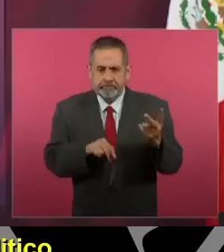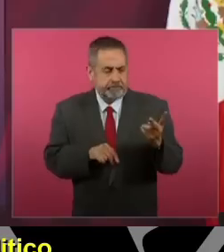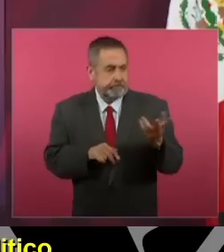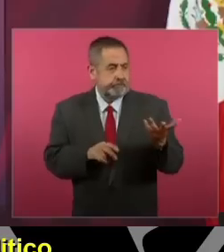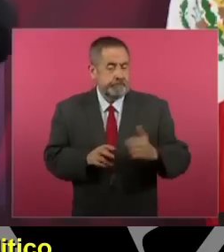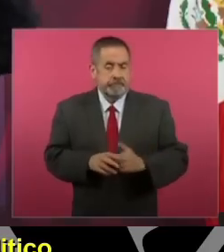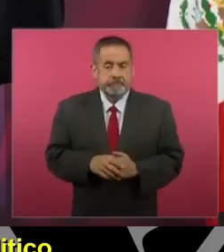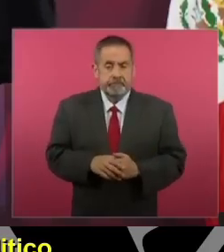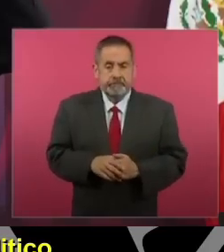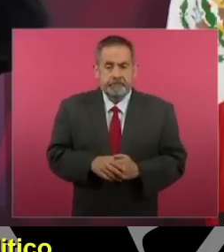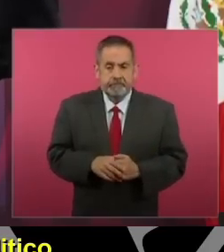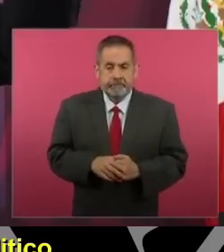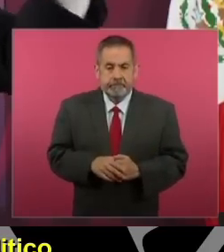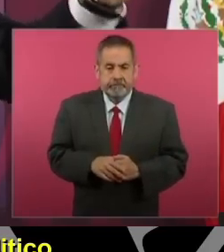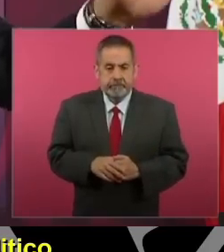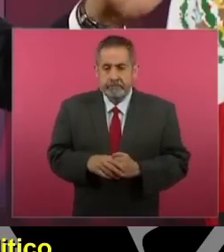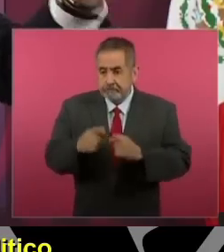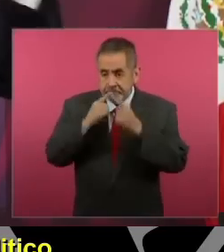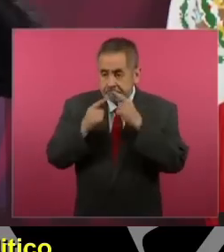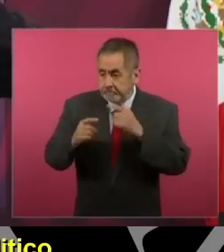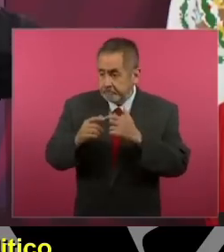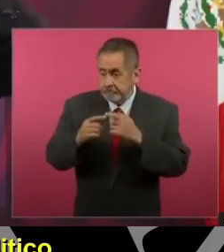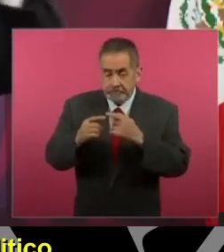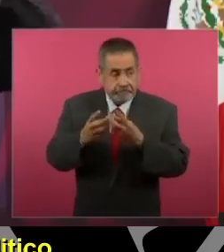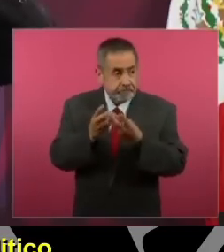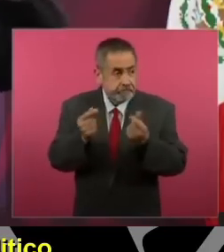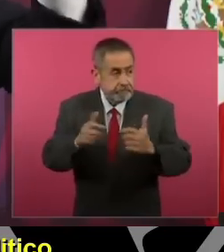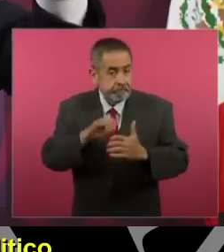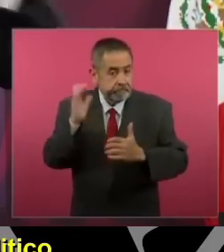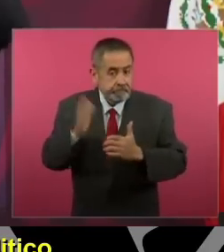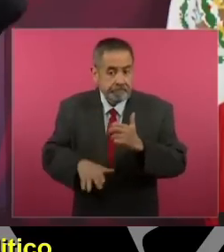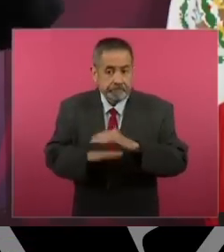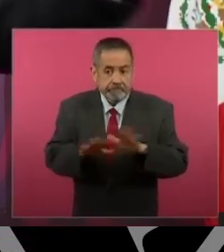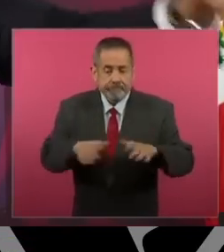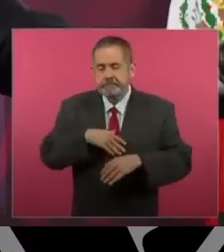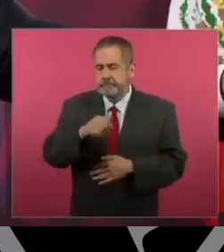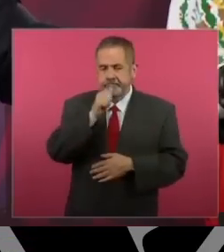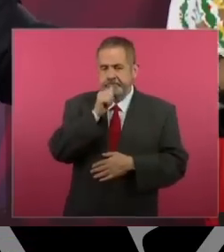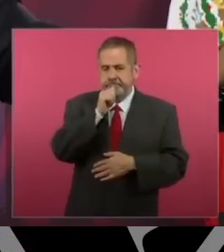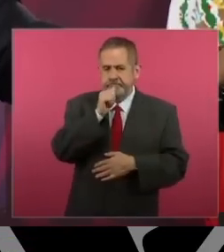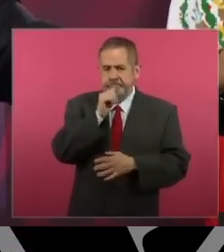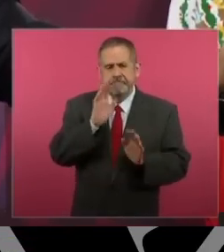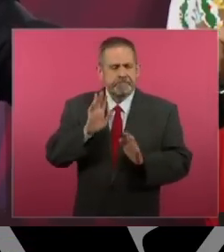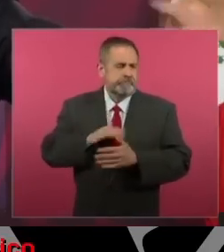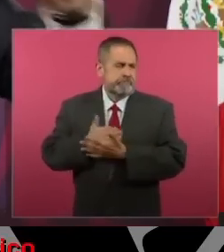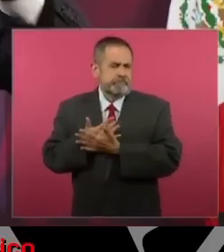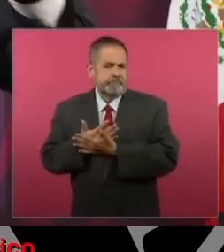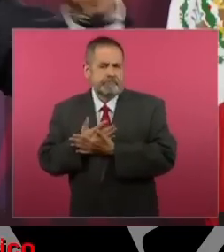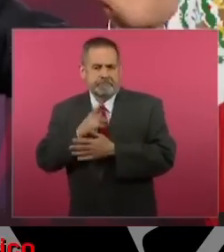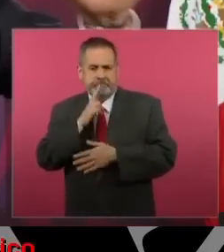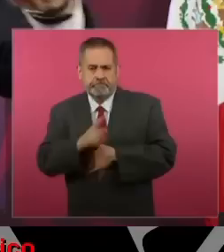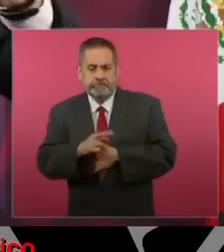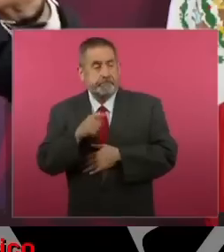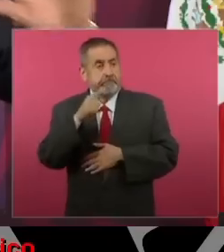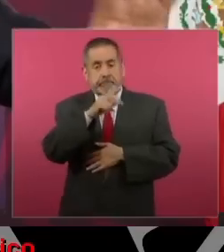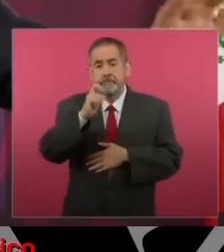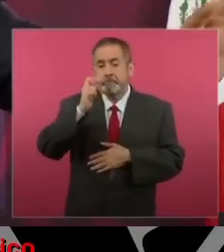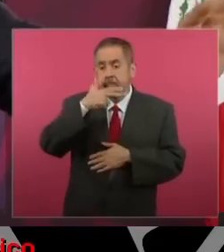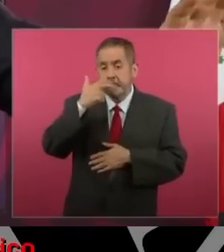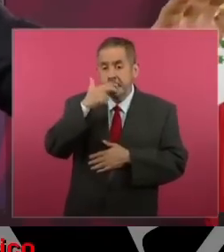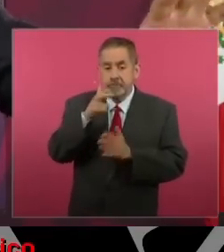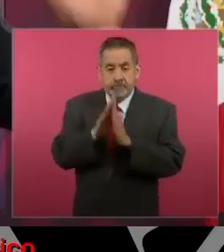todavía no se termina el proceso nosotros vamos a respetar ahí no se van a entregar los